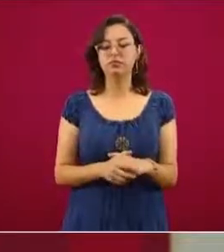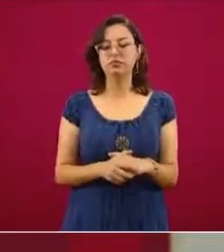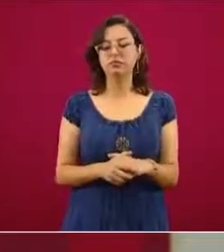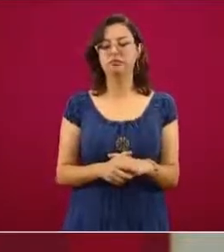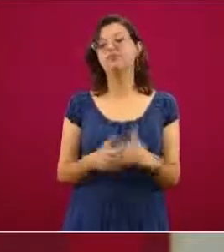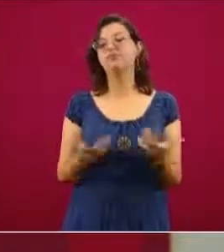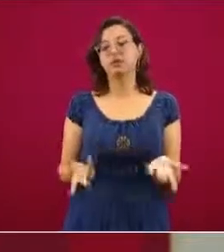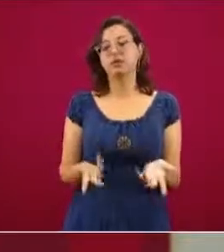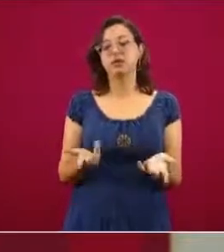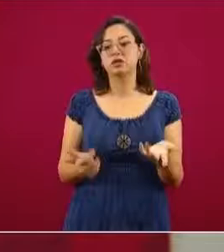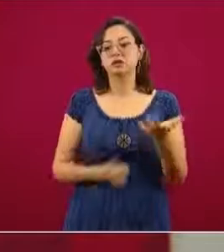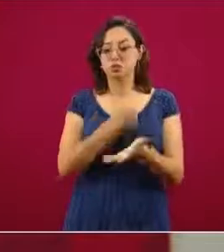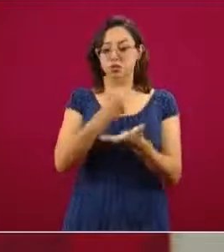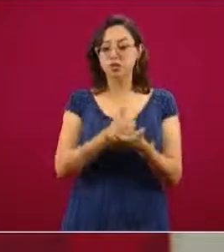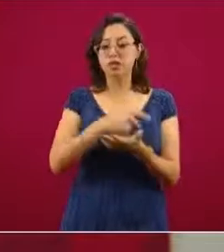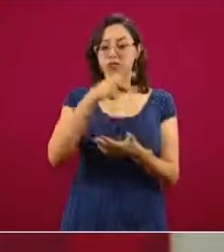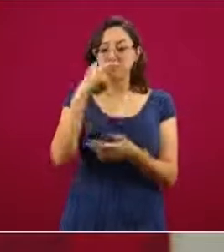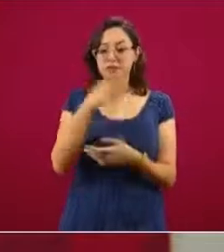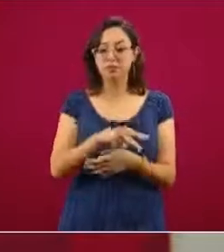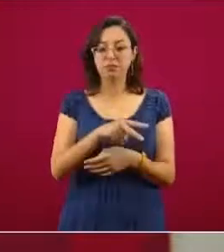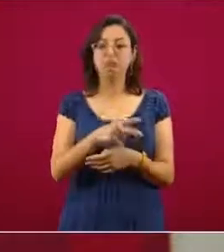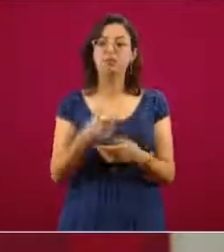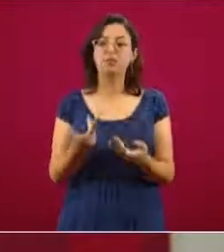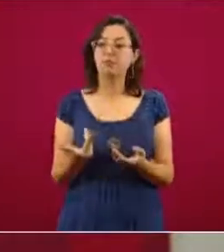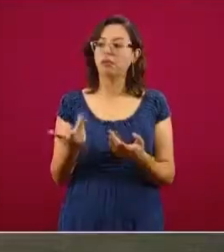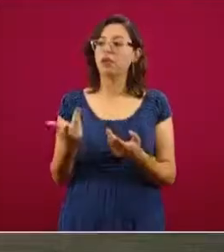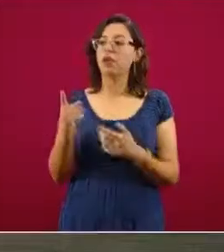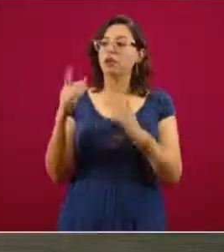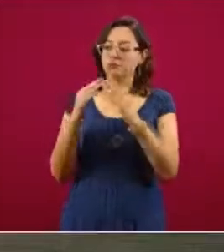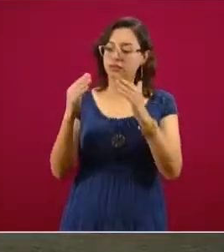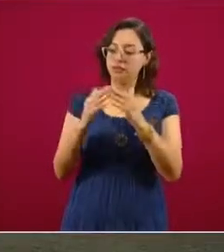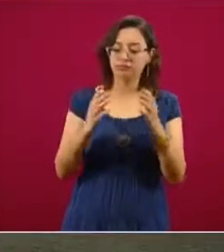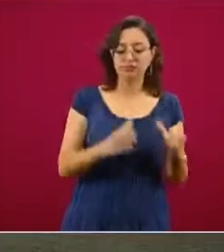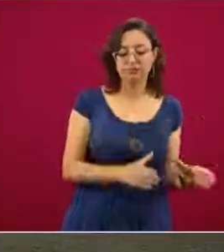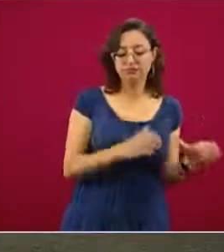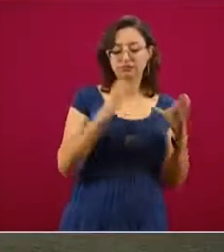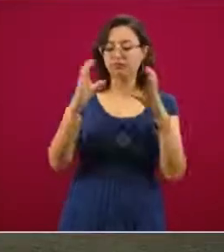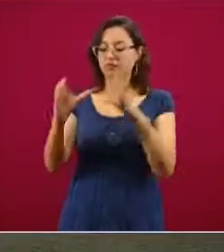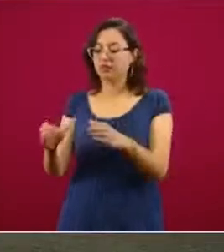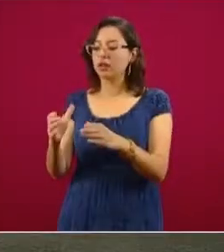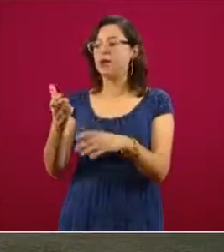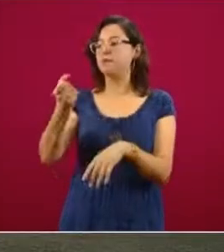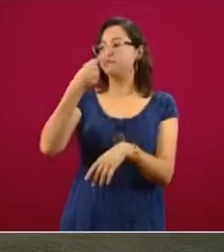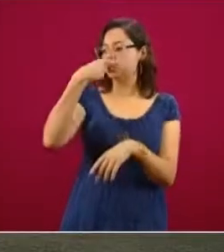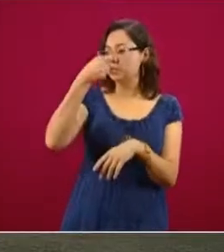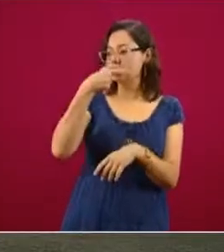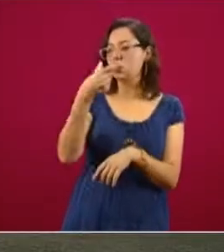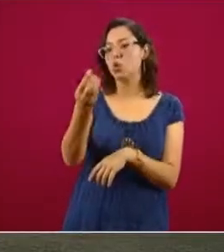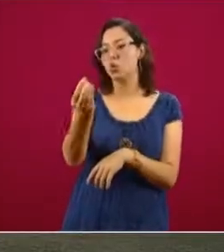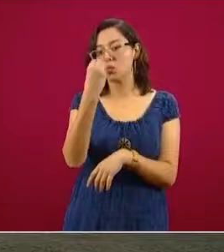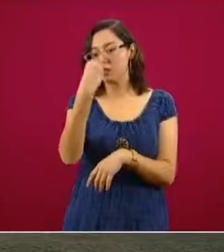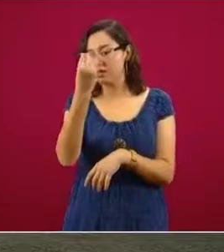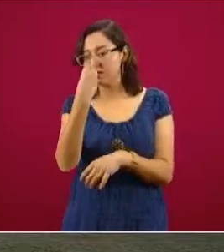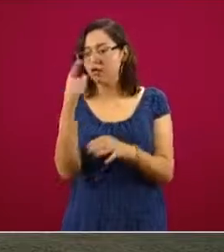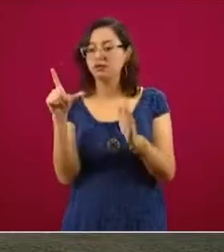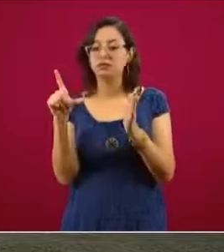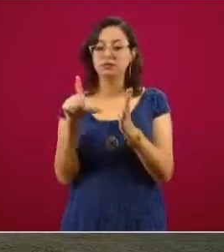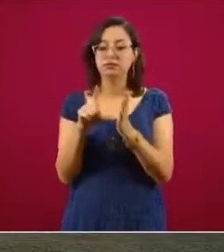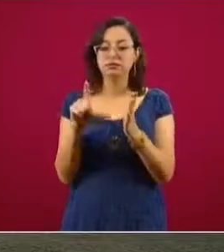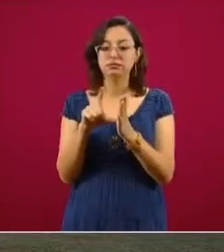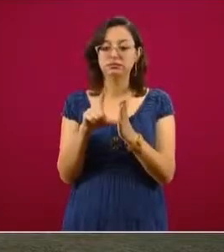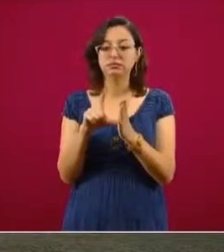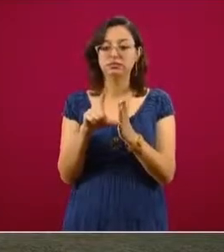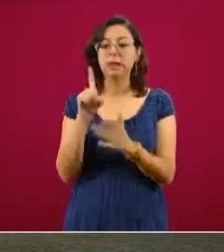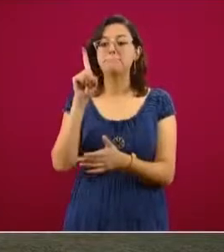a su domicilio un kit con medicamentos, apoyo alimentario y una tarjeta